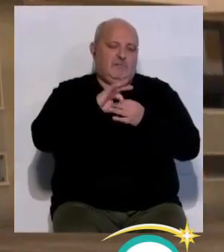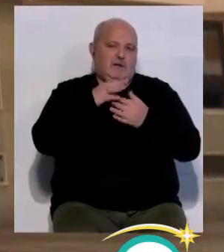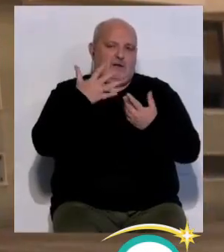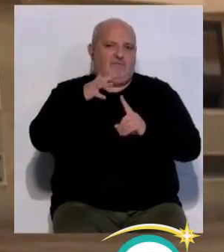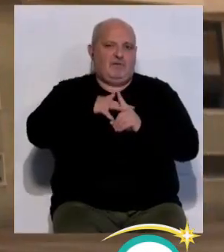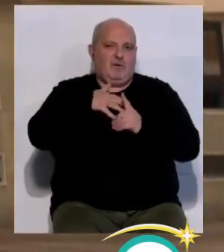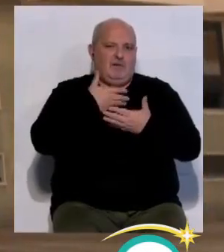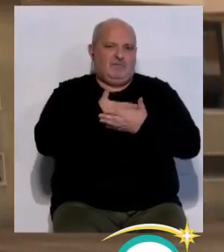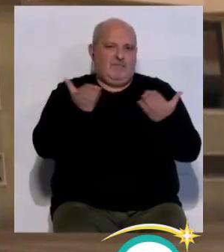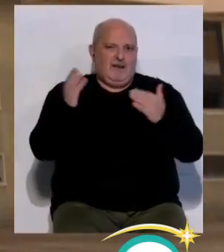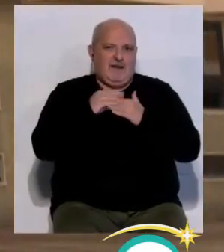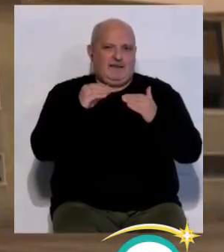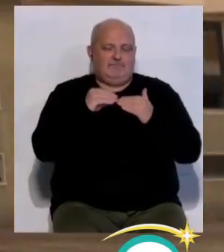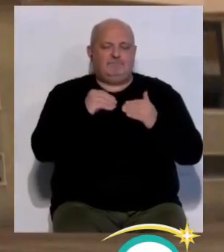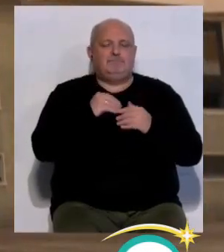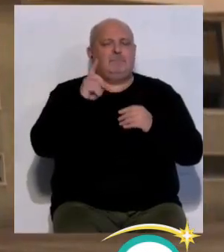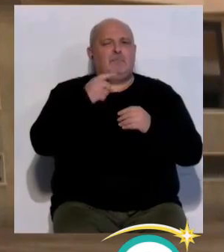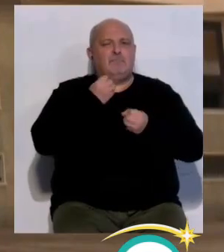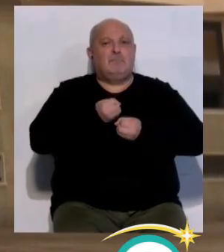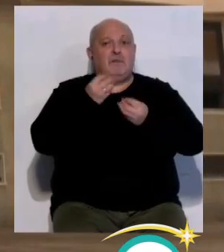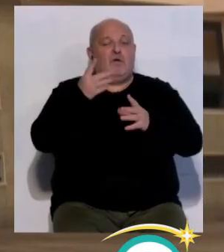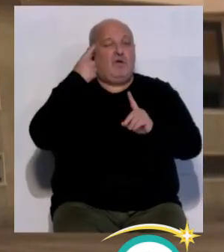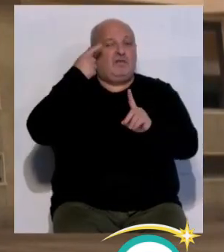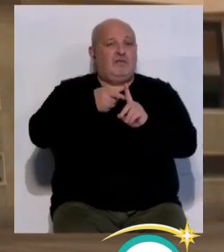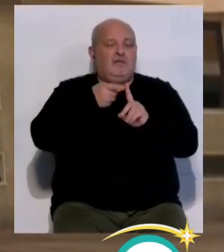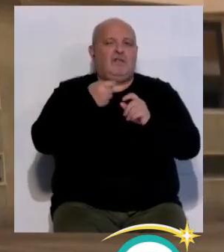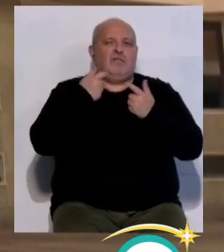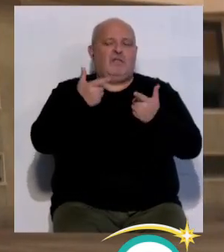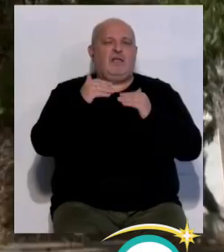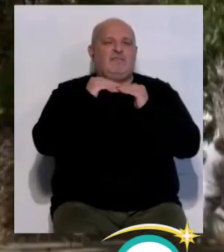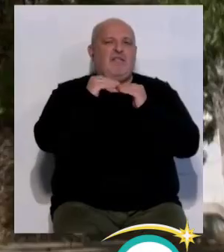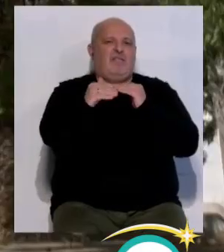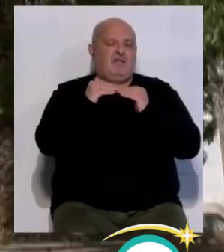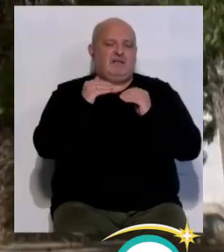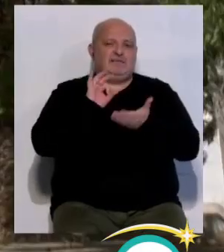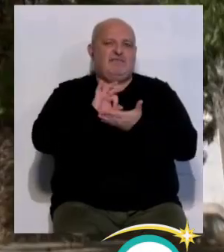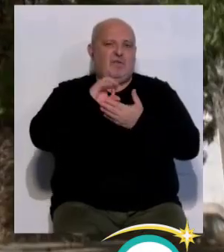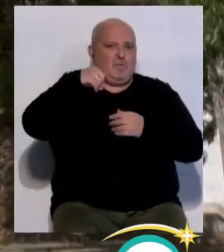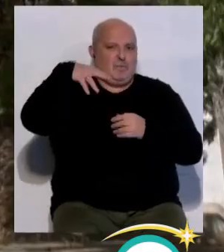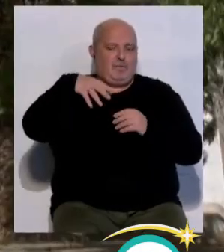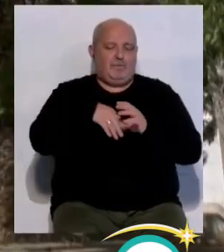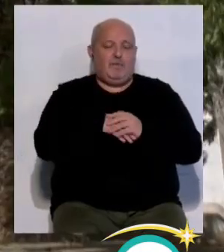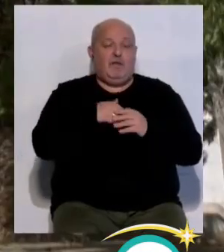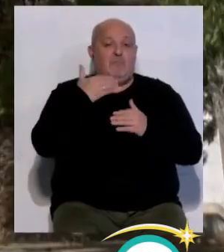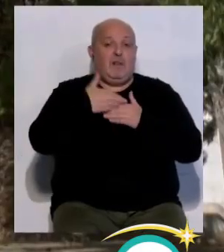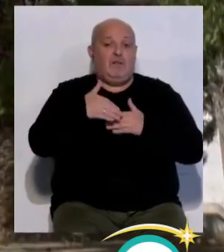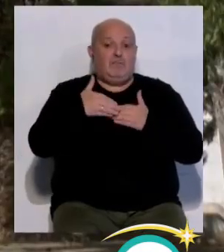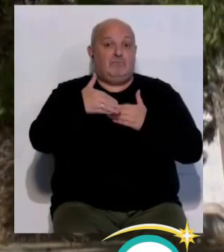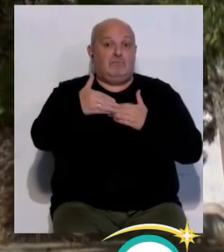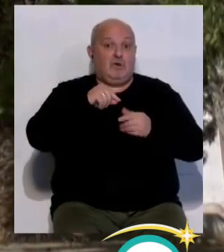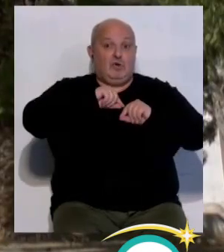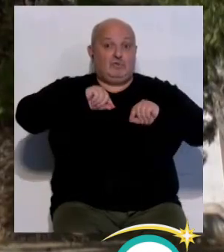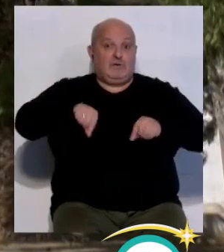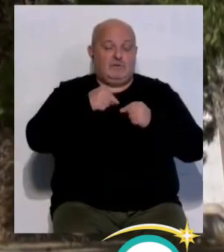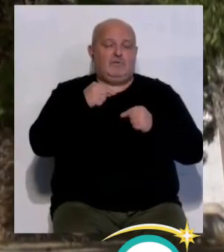mercado eléctrico. También ha comentado que el objetivo es dar estabilidad al servicio. En cuanto al plazo de ejecución del